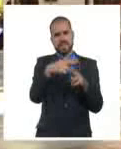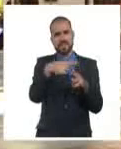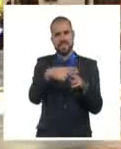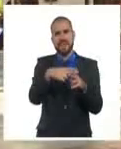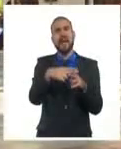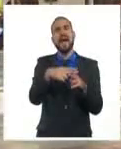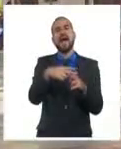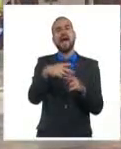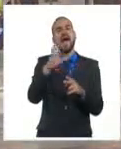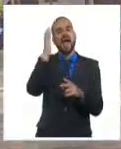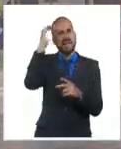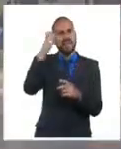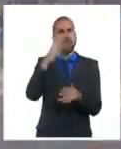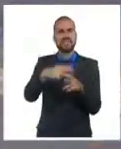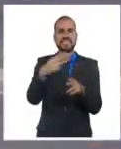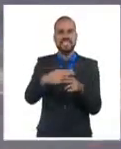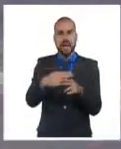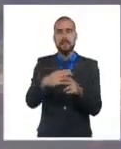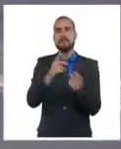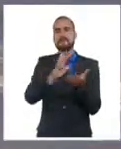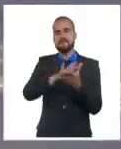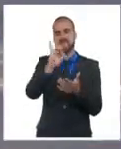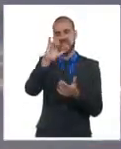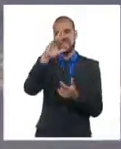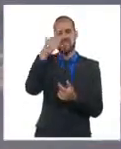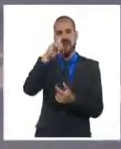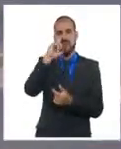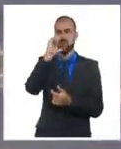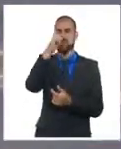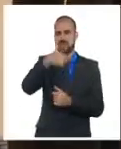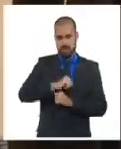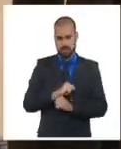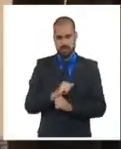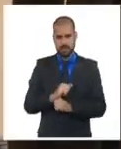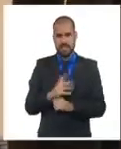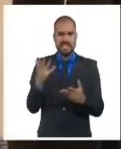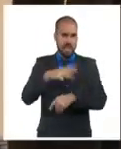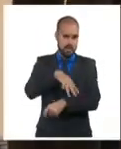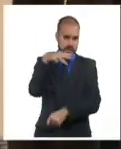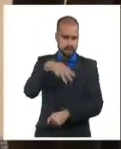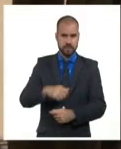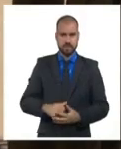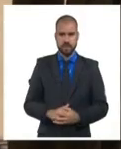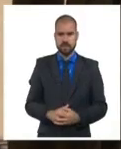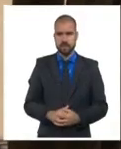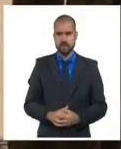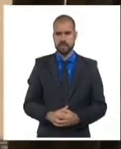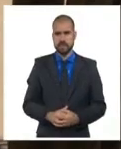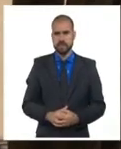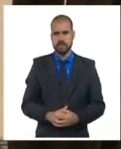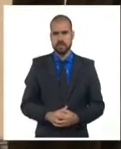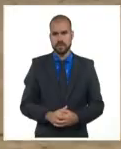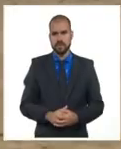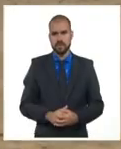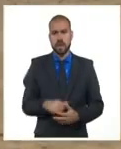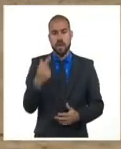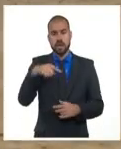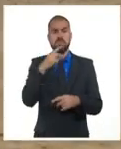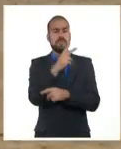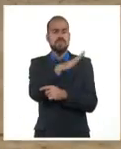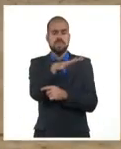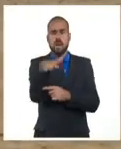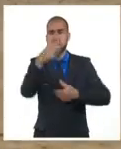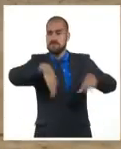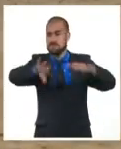Miranda. A unos 4 kilómetros del centro histórico se localizan las playas cercanas a Caño Copey,